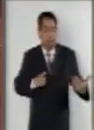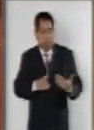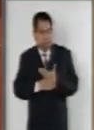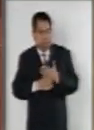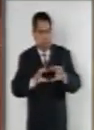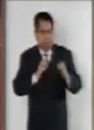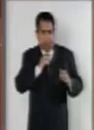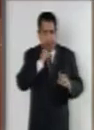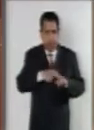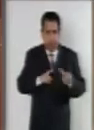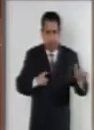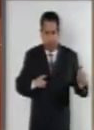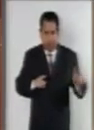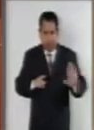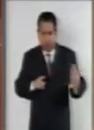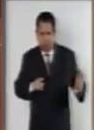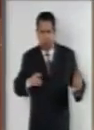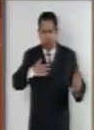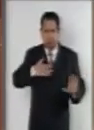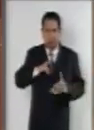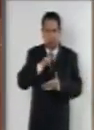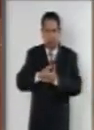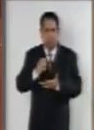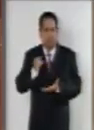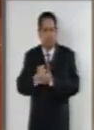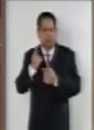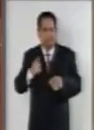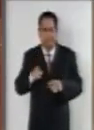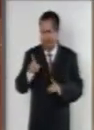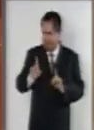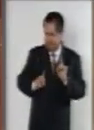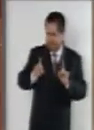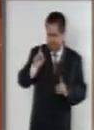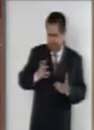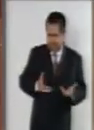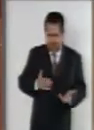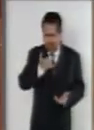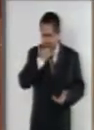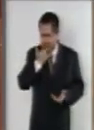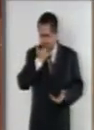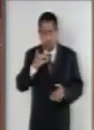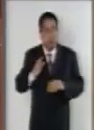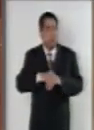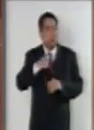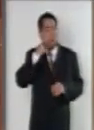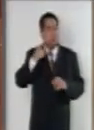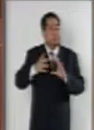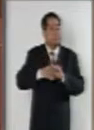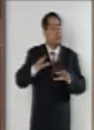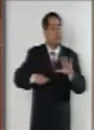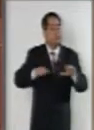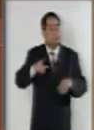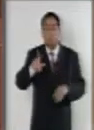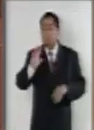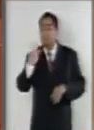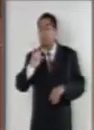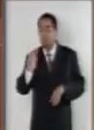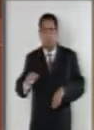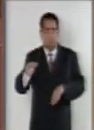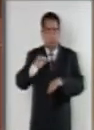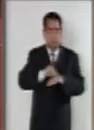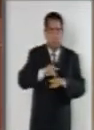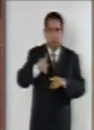intervenga otro poder del Estado. Esto es muy cuestionable, ya que en algunos casos el establecimiento